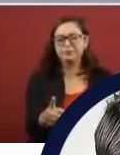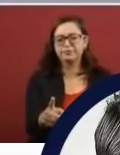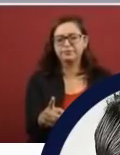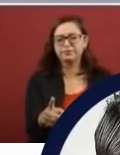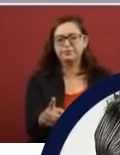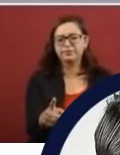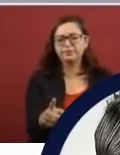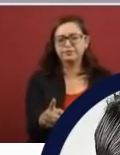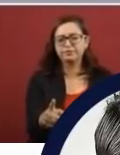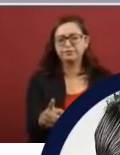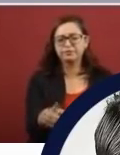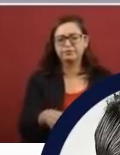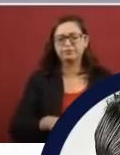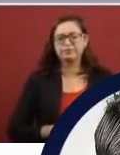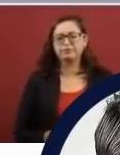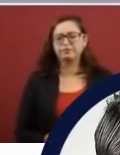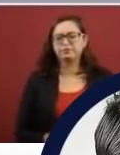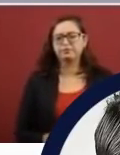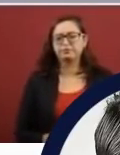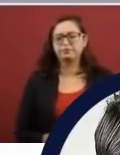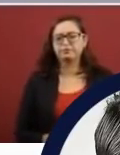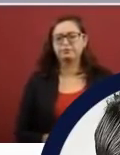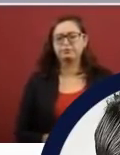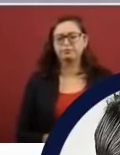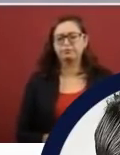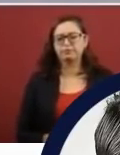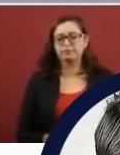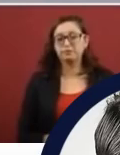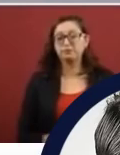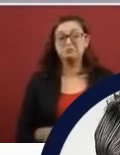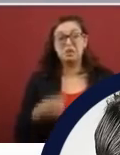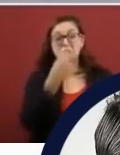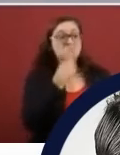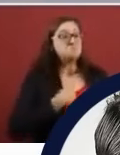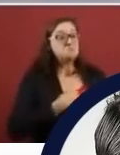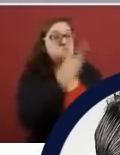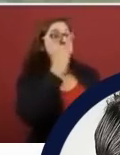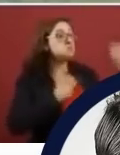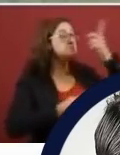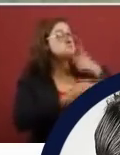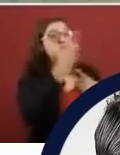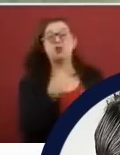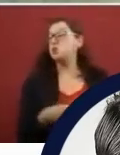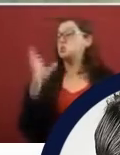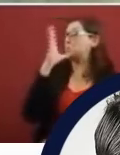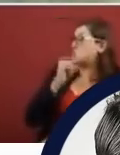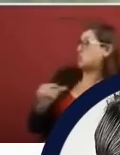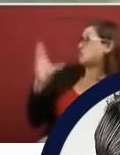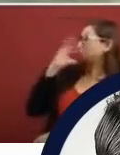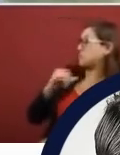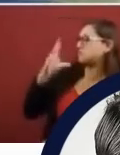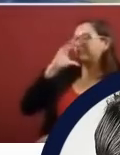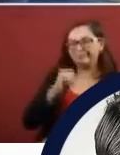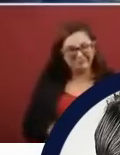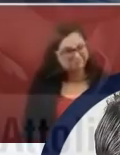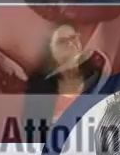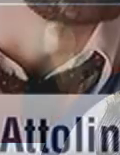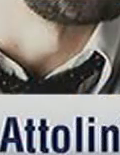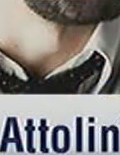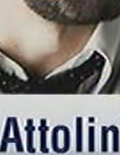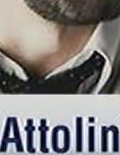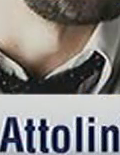se ve la política cuando no hay conflicto. Entonces, creo que está muy bien, a mí me gusta mucho, como analista,